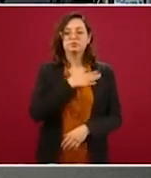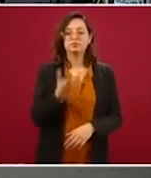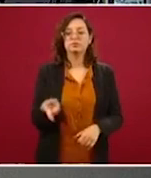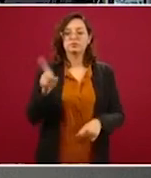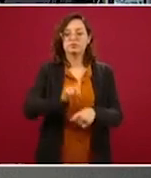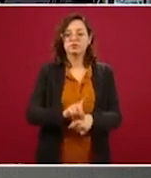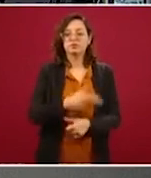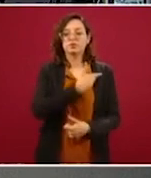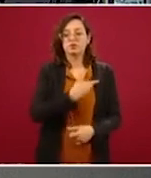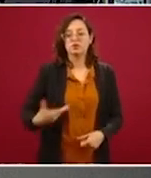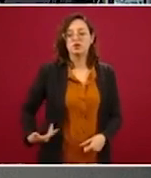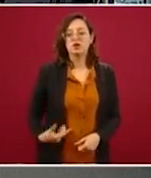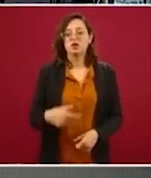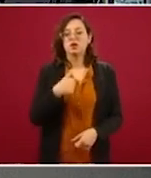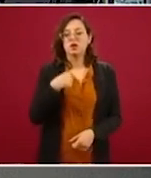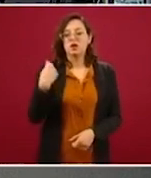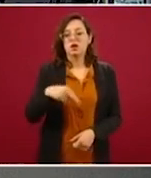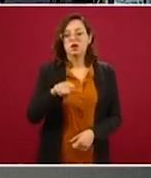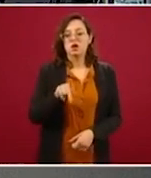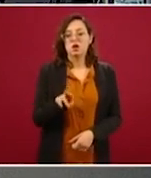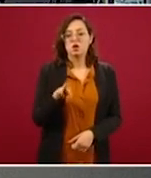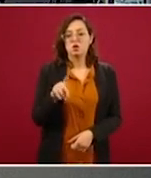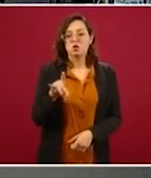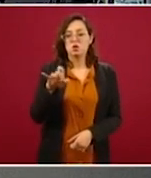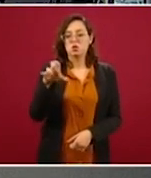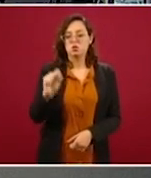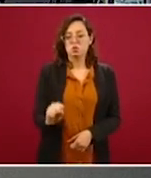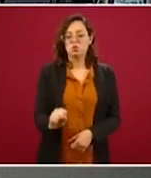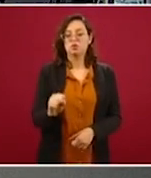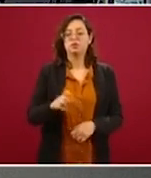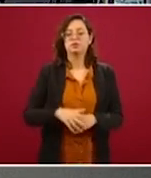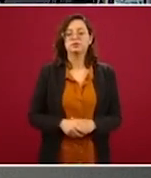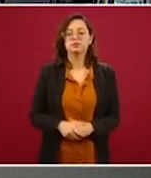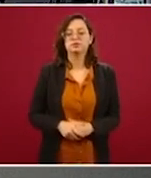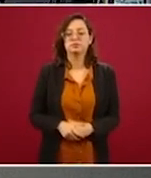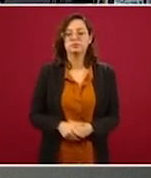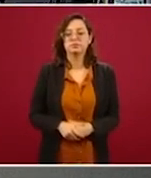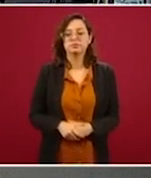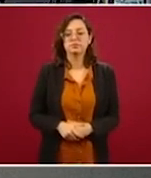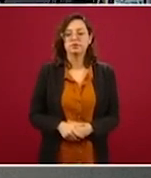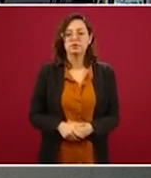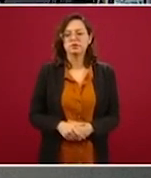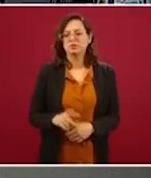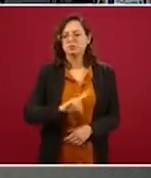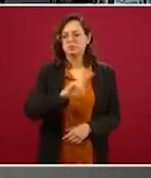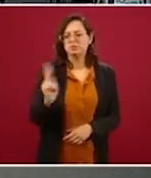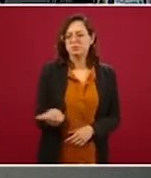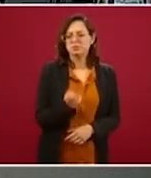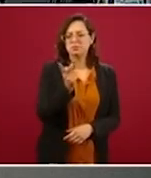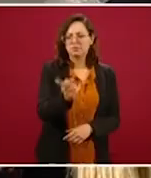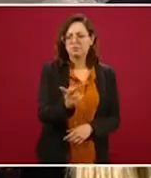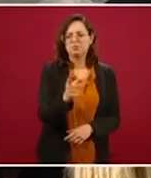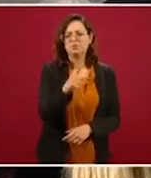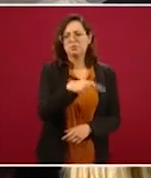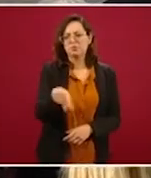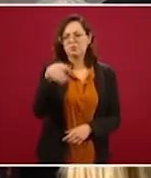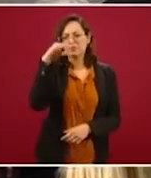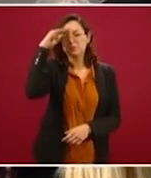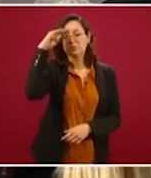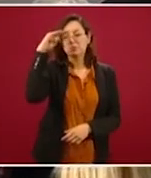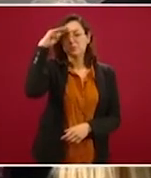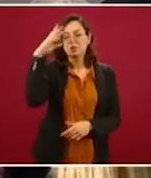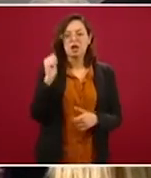Buenos días, presidente. Lourdes Piña Soria, de Abarlovento Informa, contra viento y marea. La primera pregunta es, ¿tienen pensado hacer